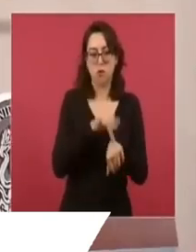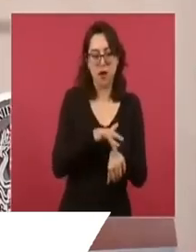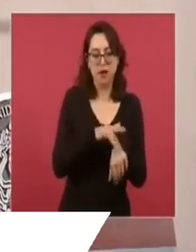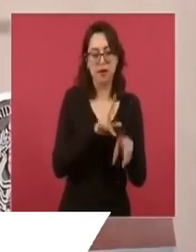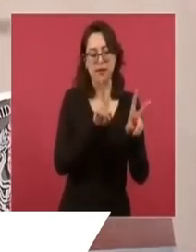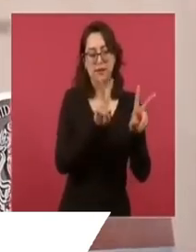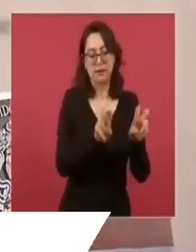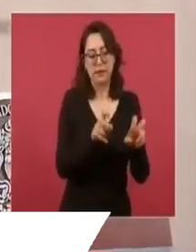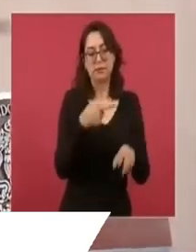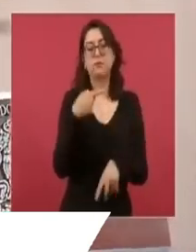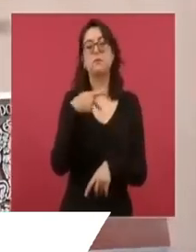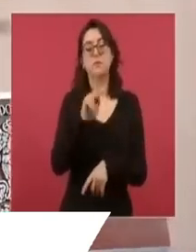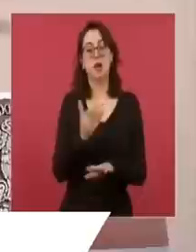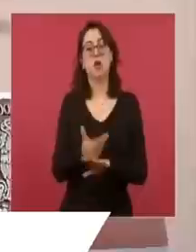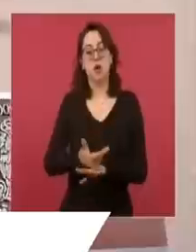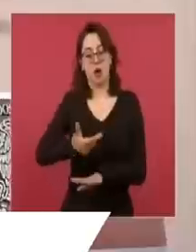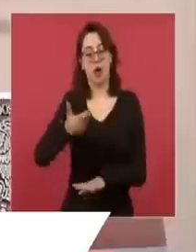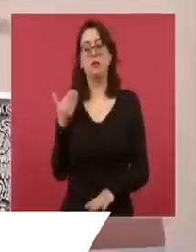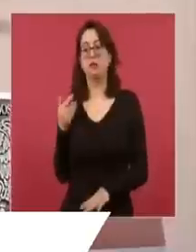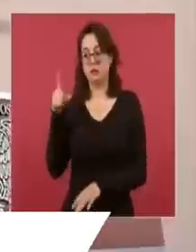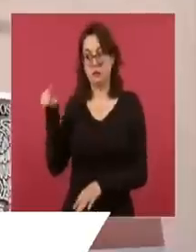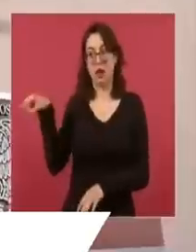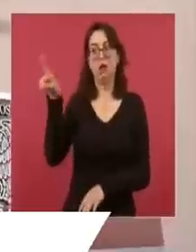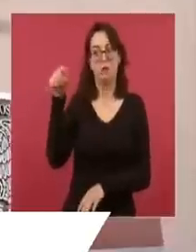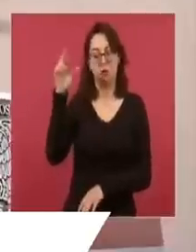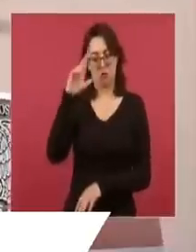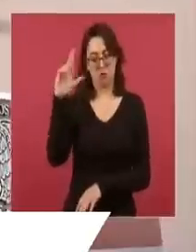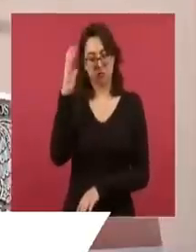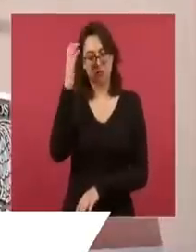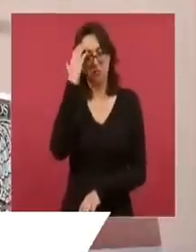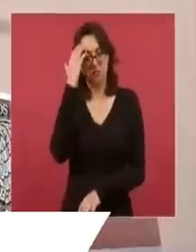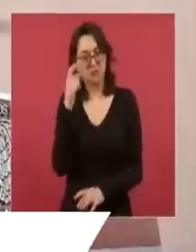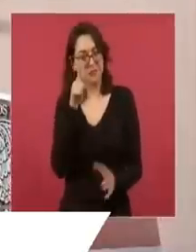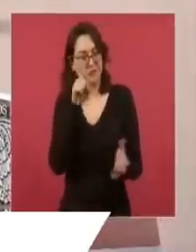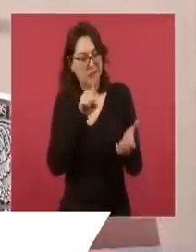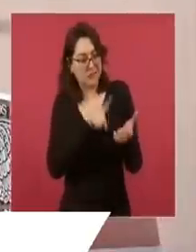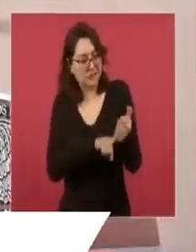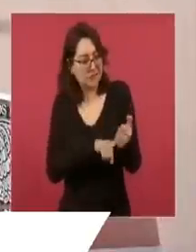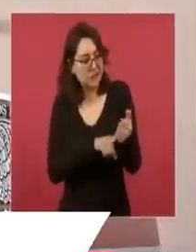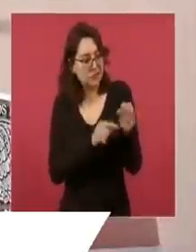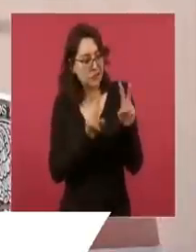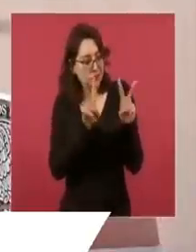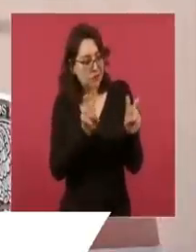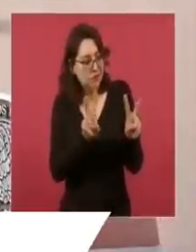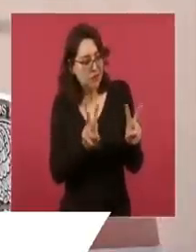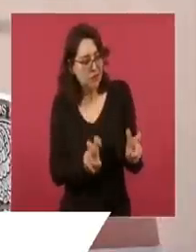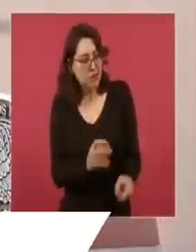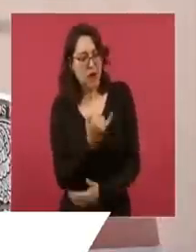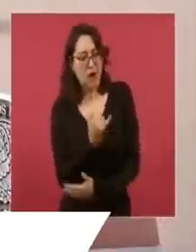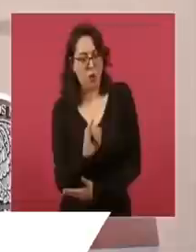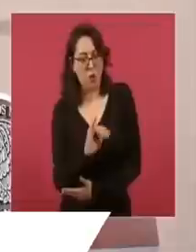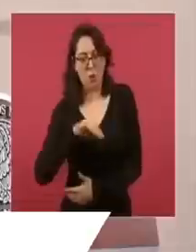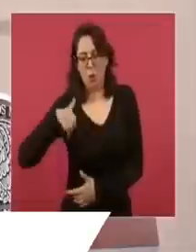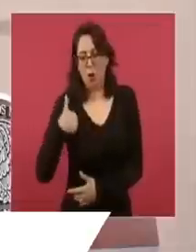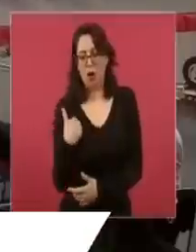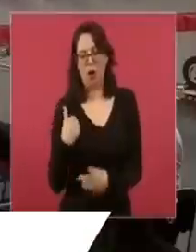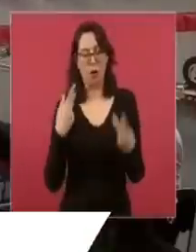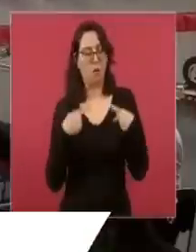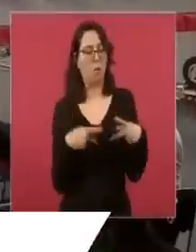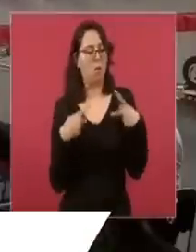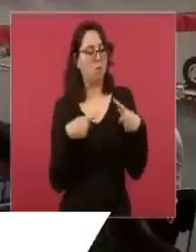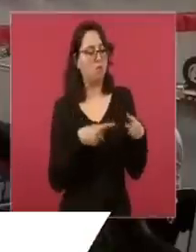no se les brindó ningún tipo de atención tampoco se ejercieron los recursos en el sexenio de